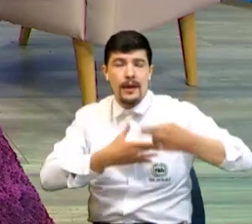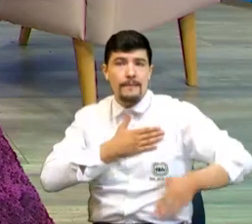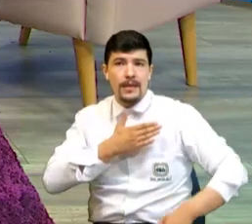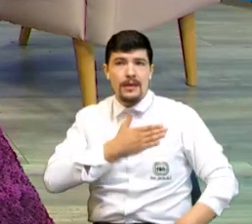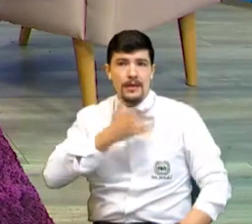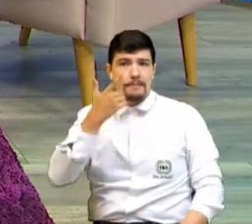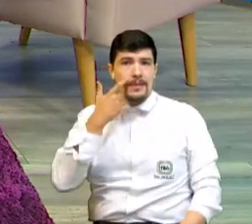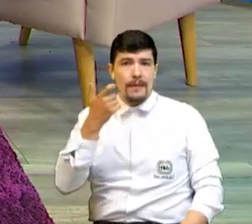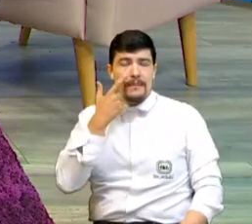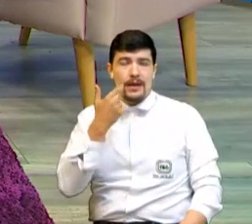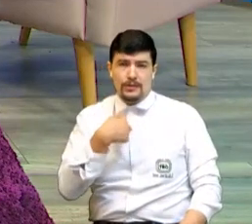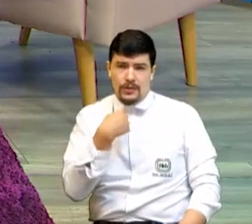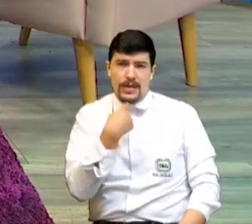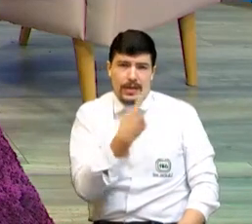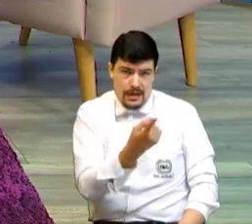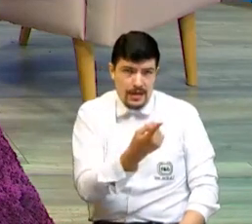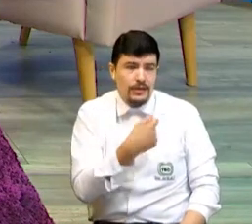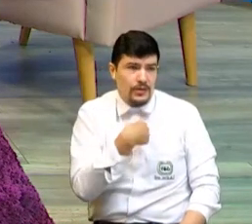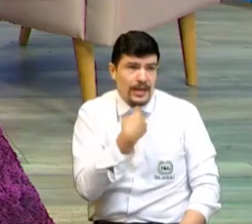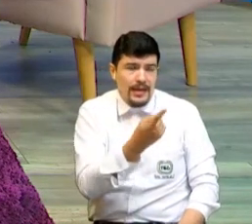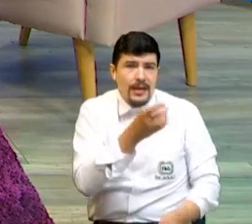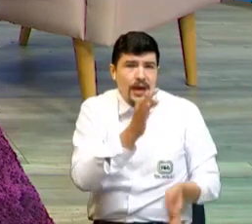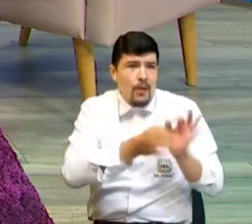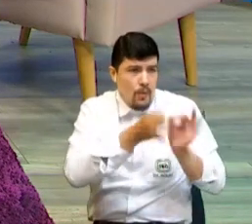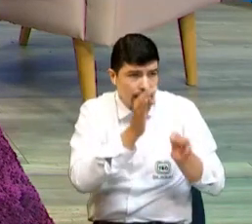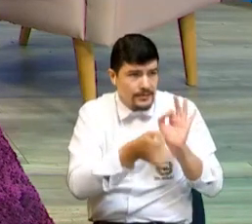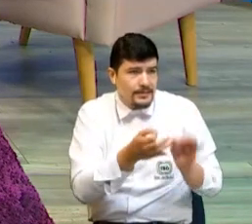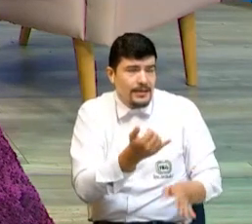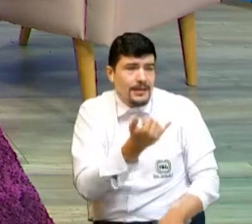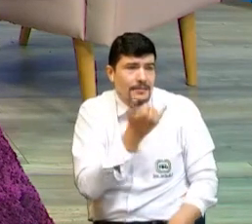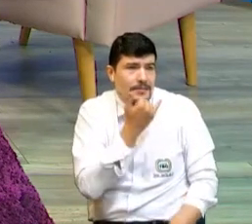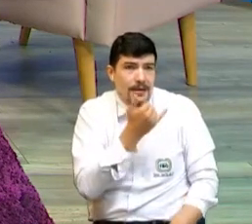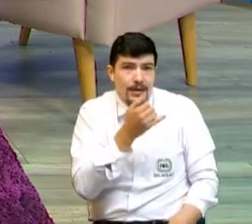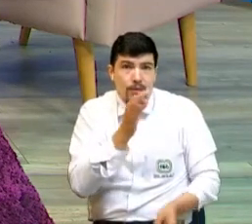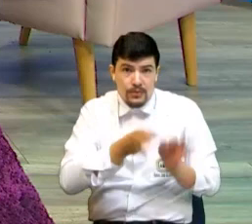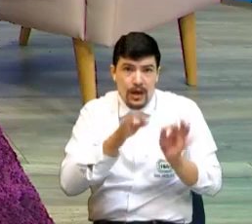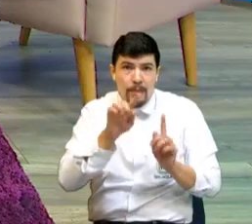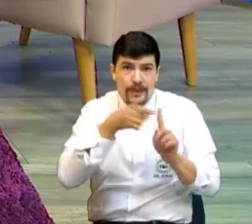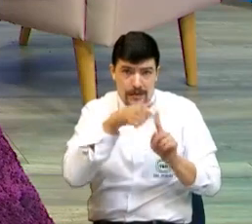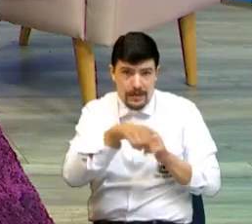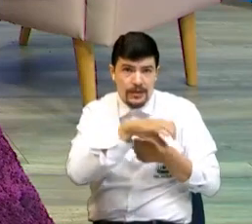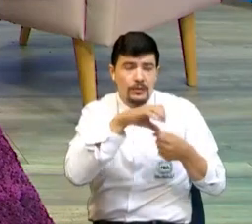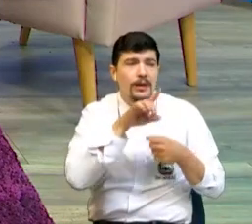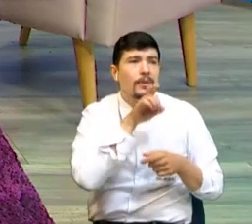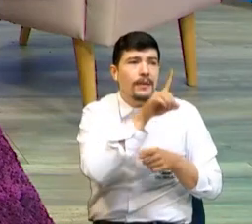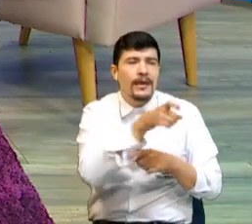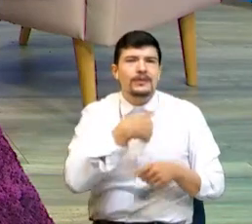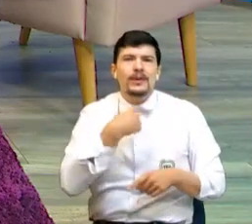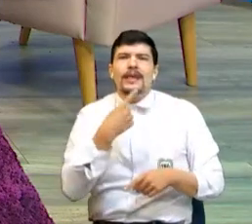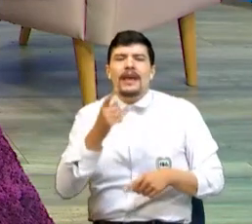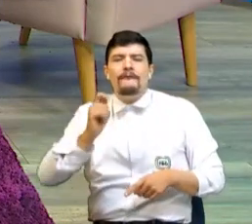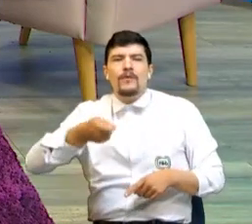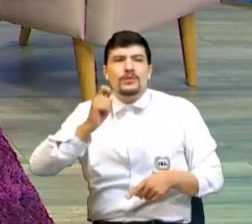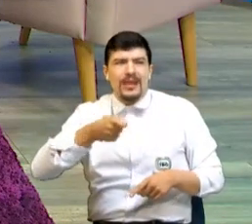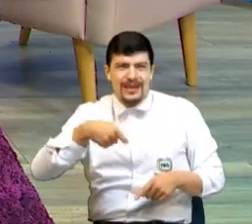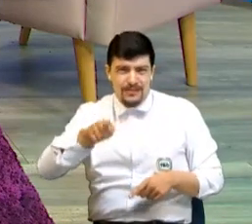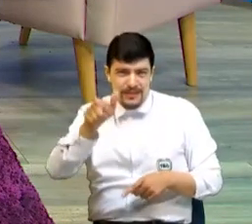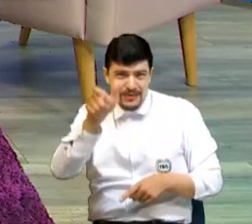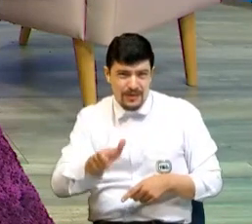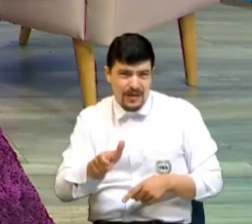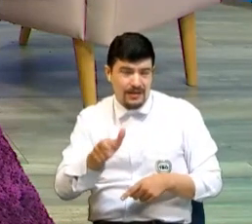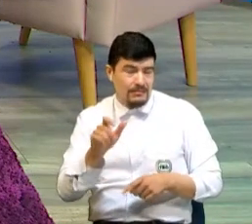yo le dije a la juez del juzgado primero acá en Bucaramanga y a la abogada de ellas, que es una abogada